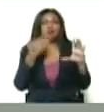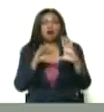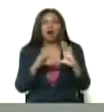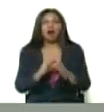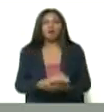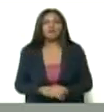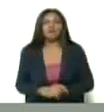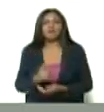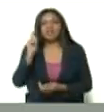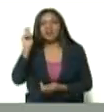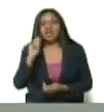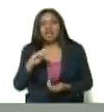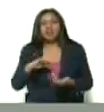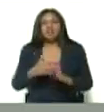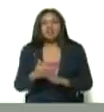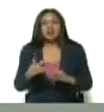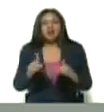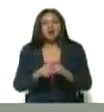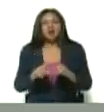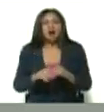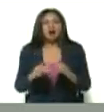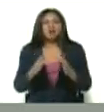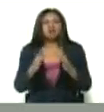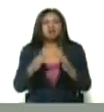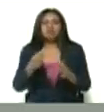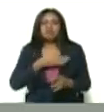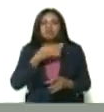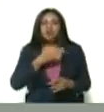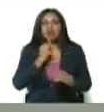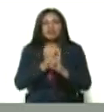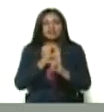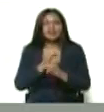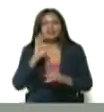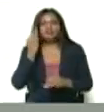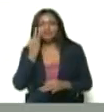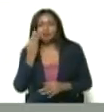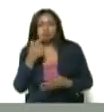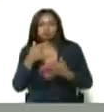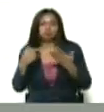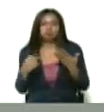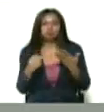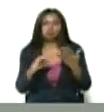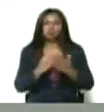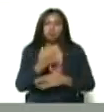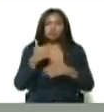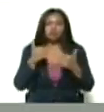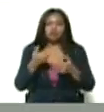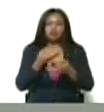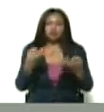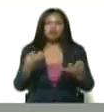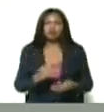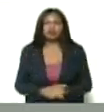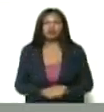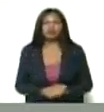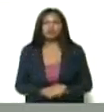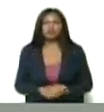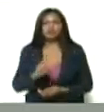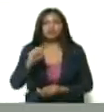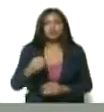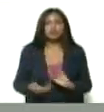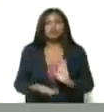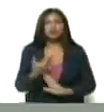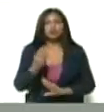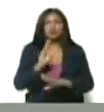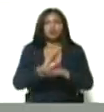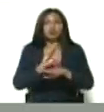tareas por vía redes sociales, internet, Facebook. Creo que eso ha venido funcionando muy bien y además lo más importante es que tenemos